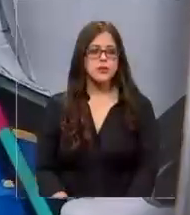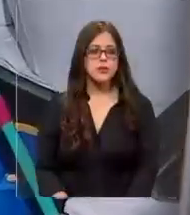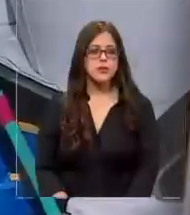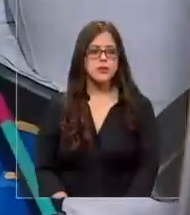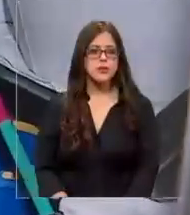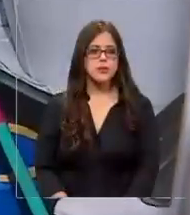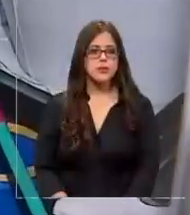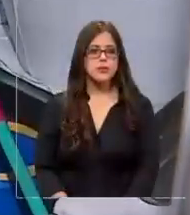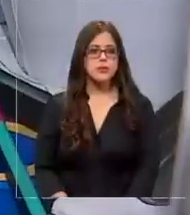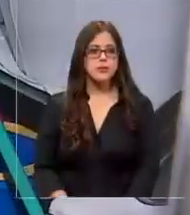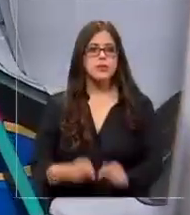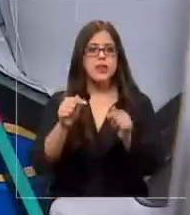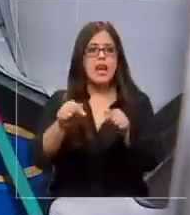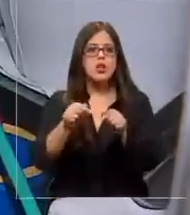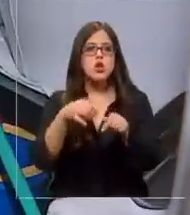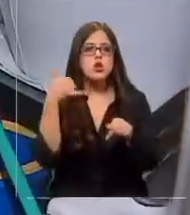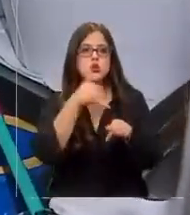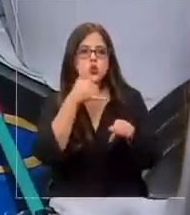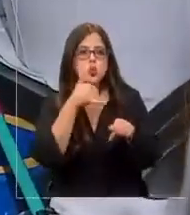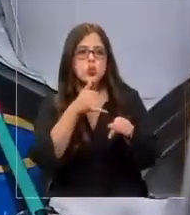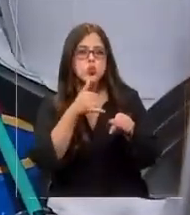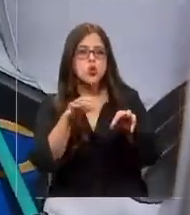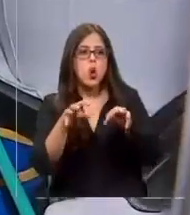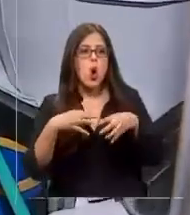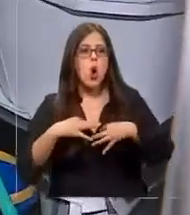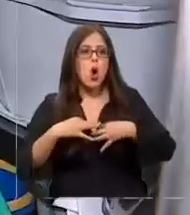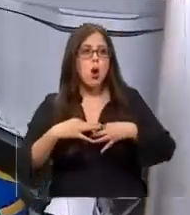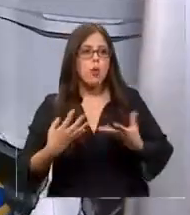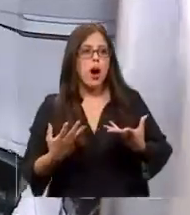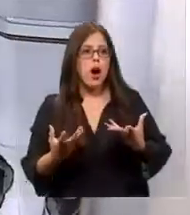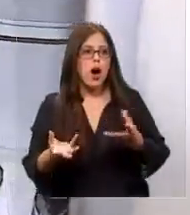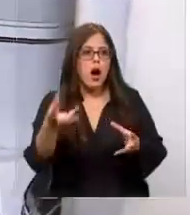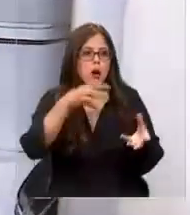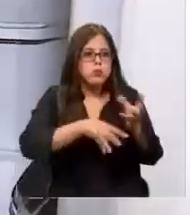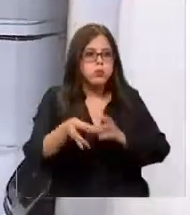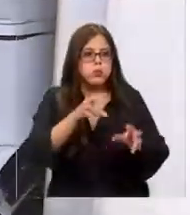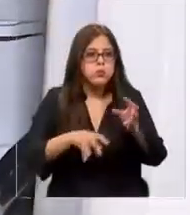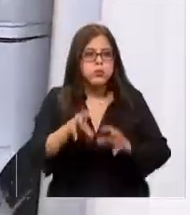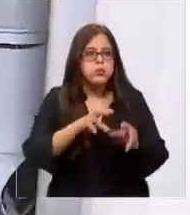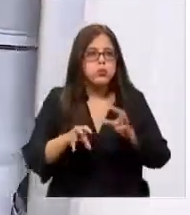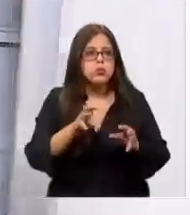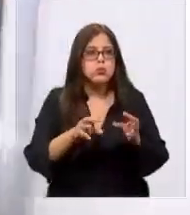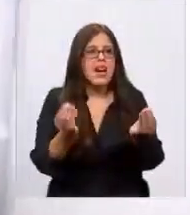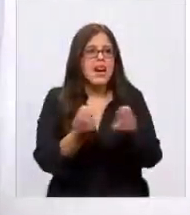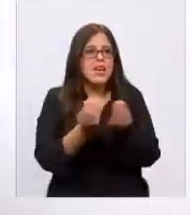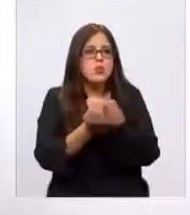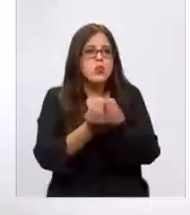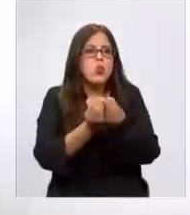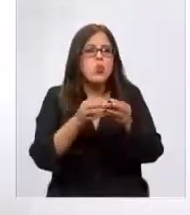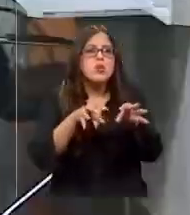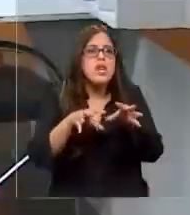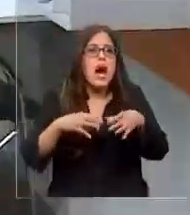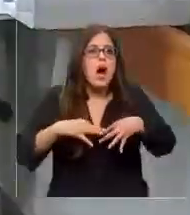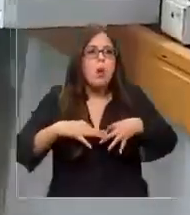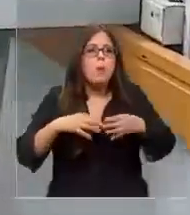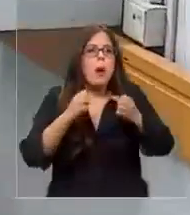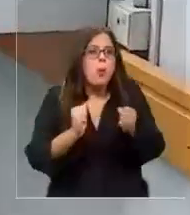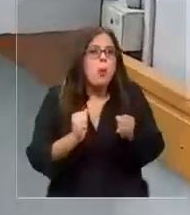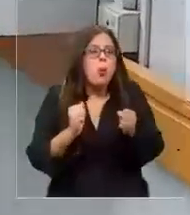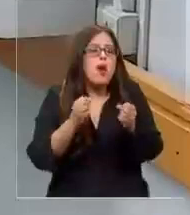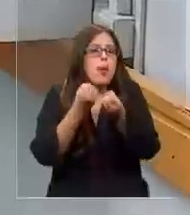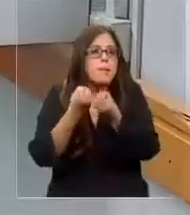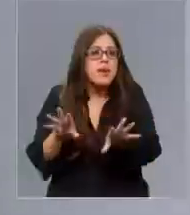Para la ropa sucia, porque esto se va como todo, porque hay mucha ropa que se puede perder. Ya